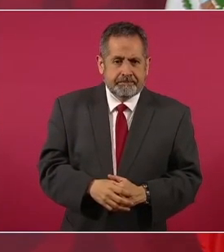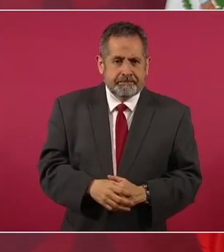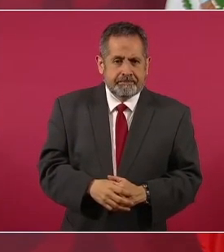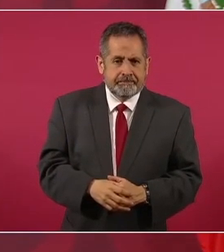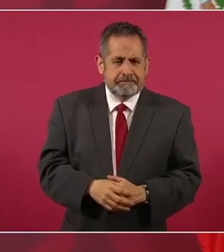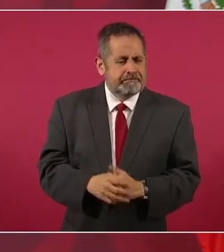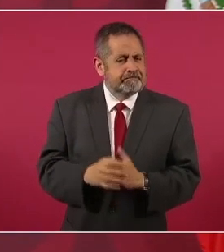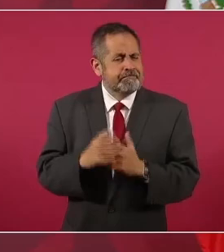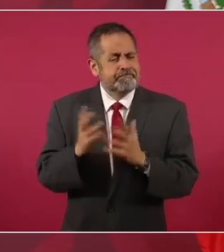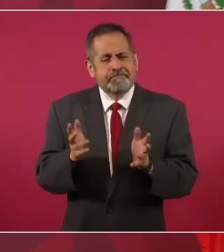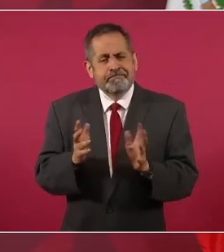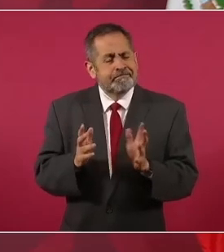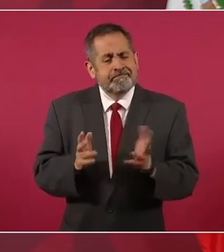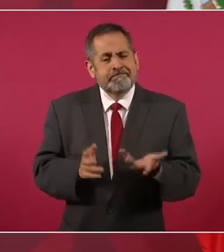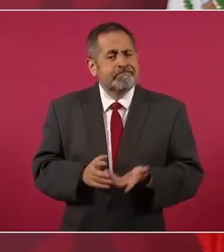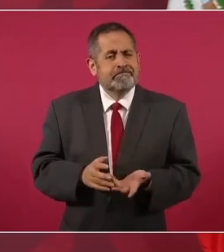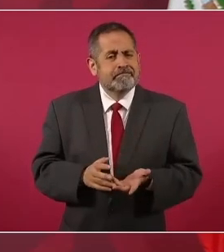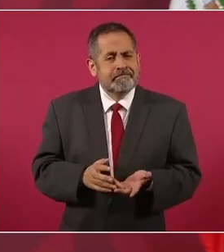Entonces,